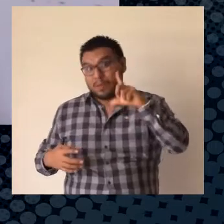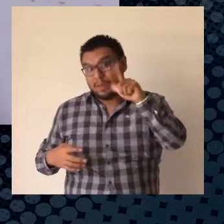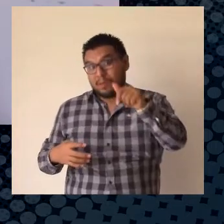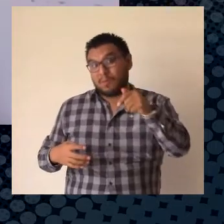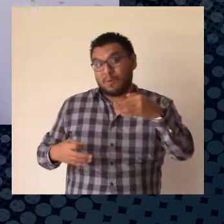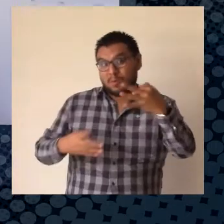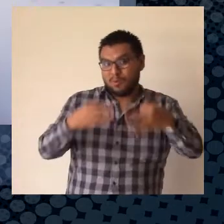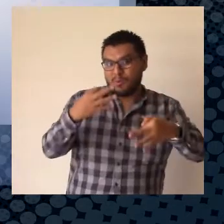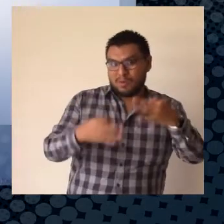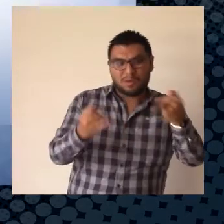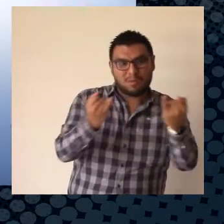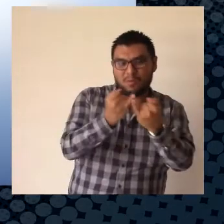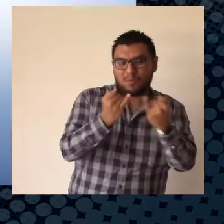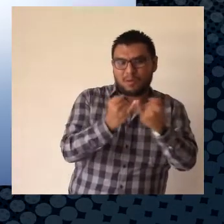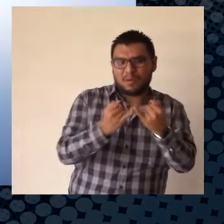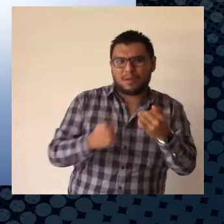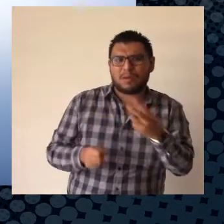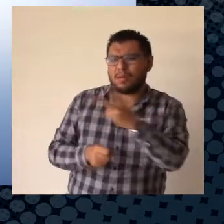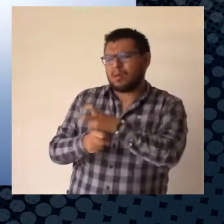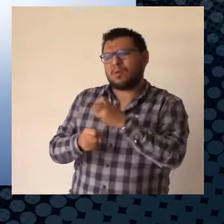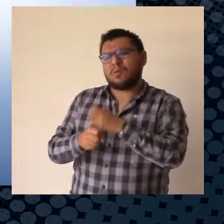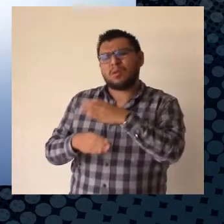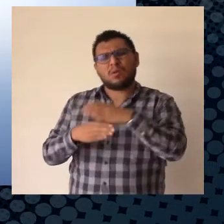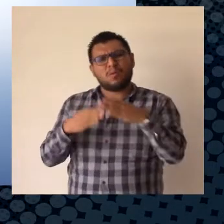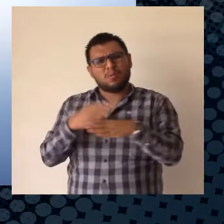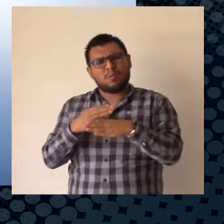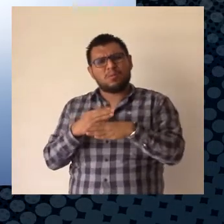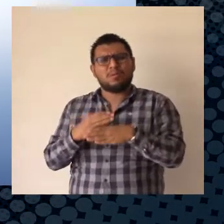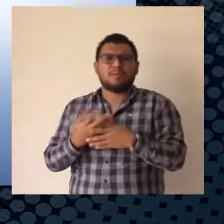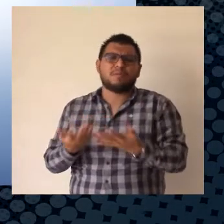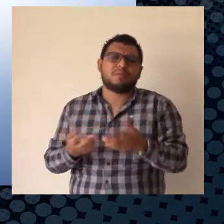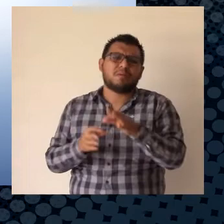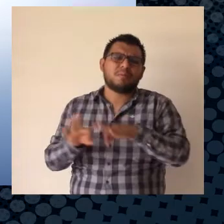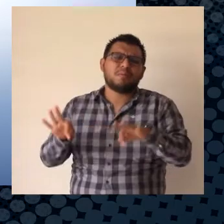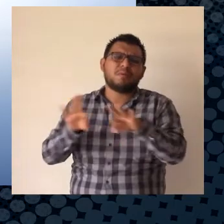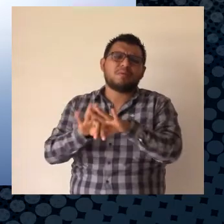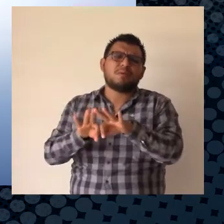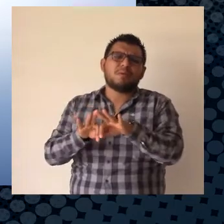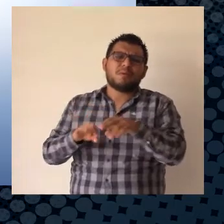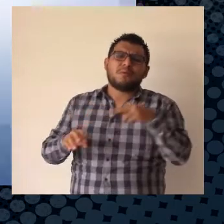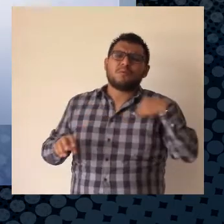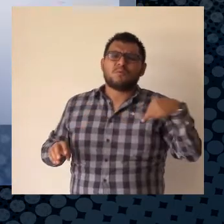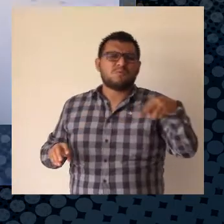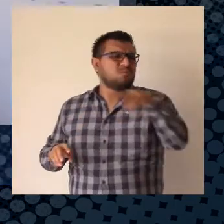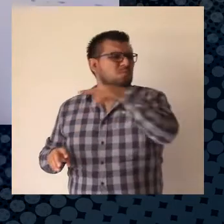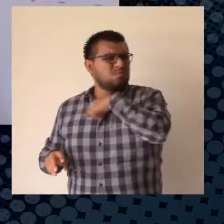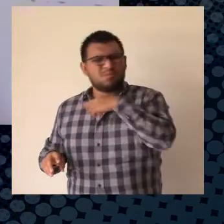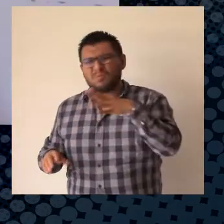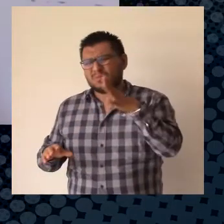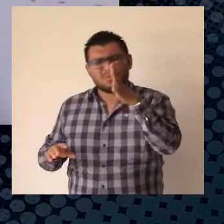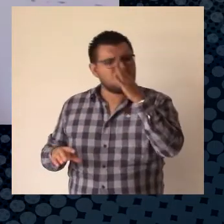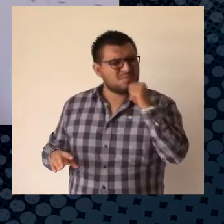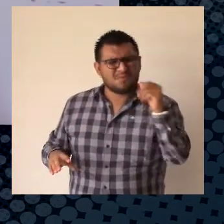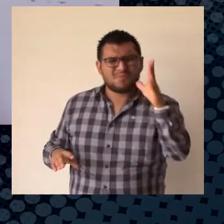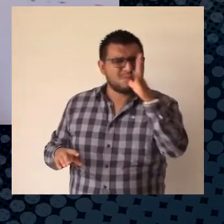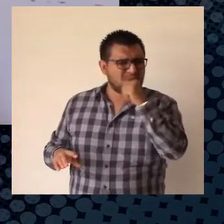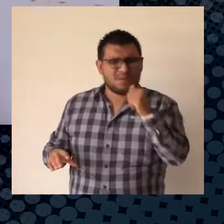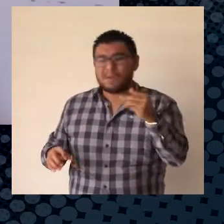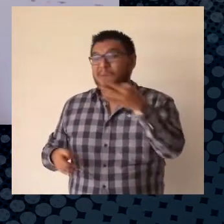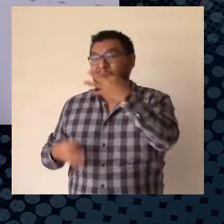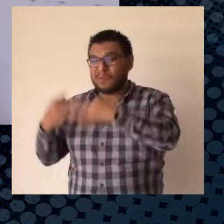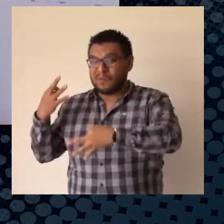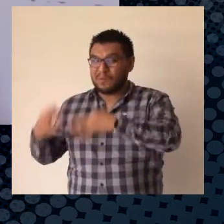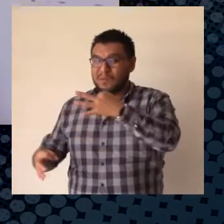lugar, no es nuestro privilegio. No nos toca a nosotros juzgar al prójimo o al